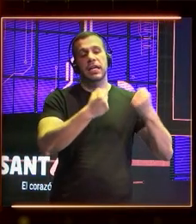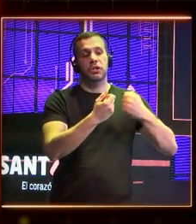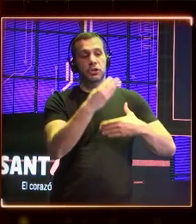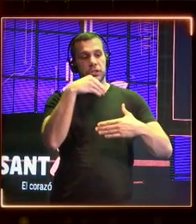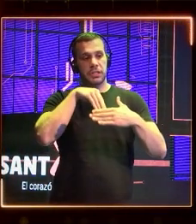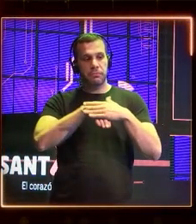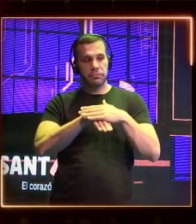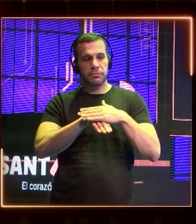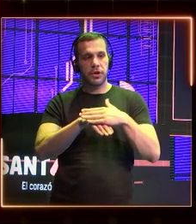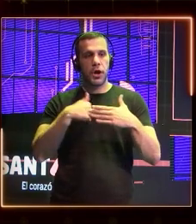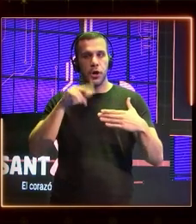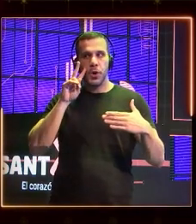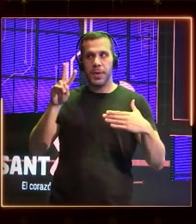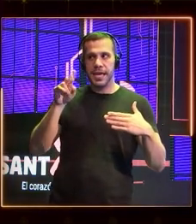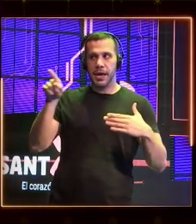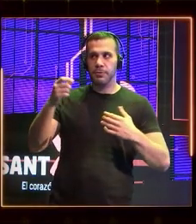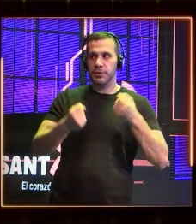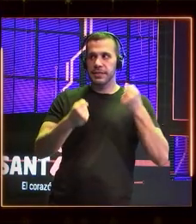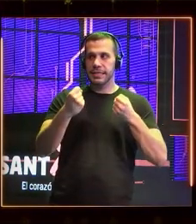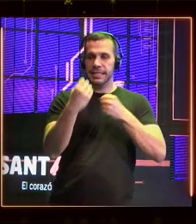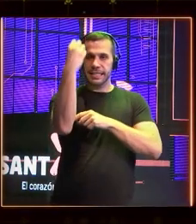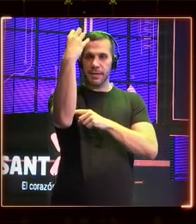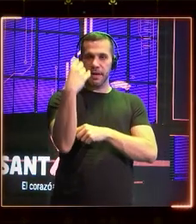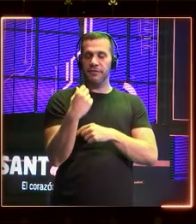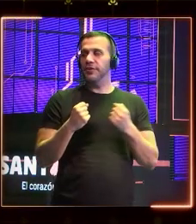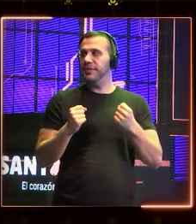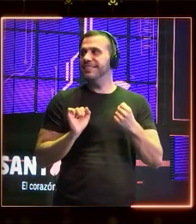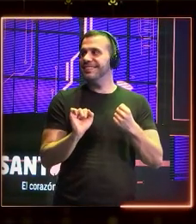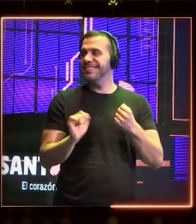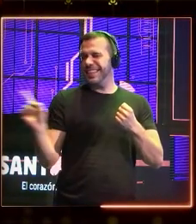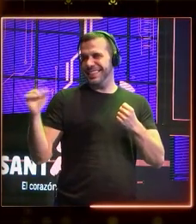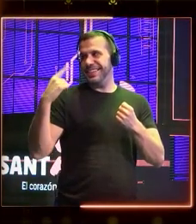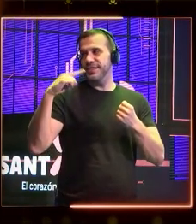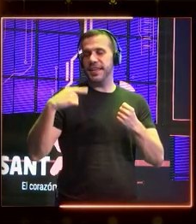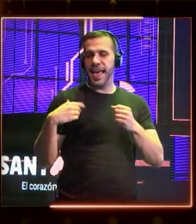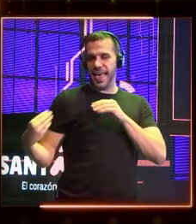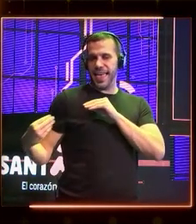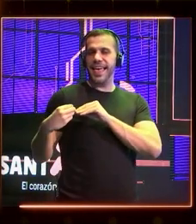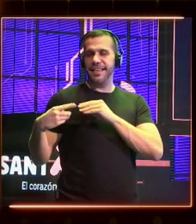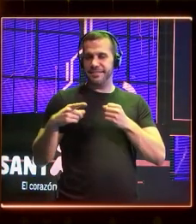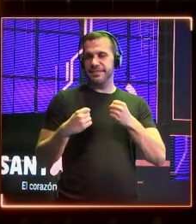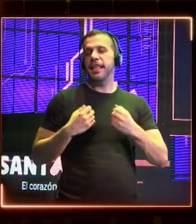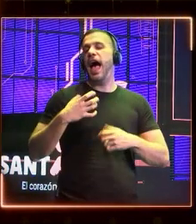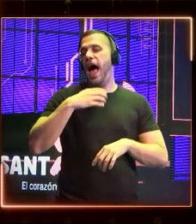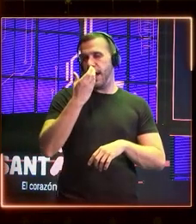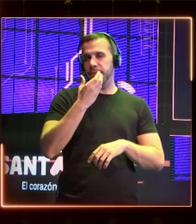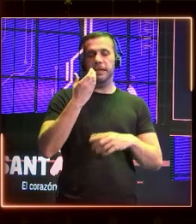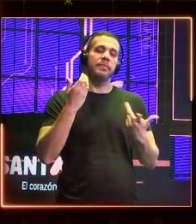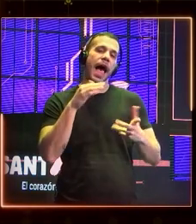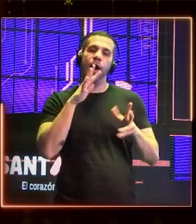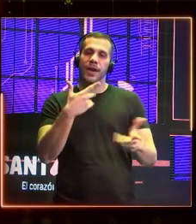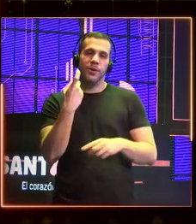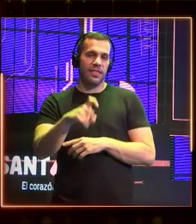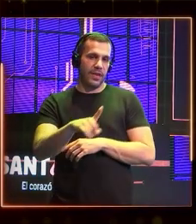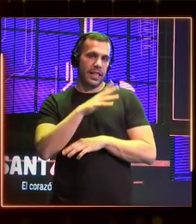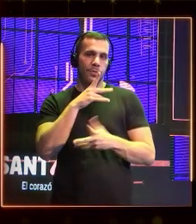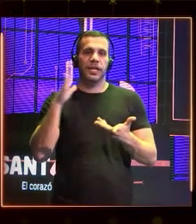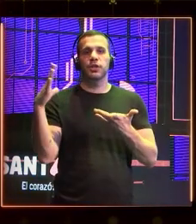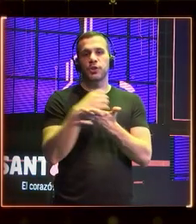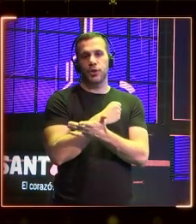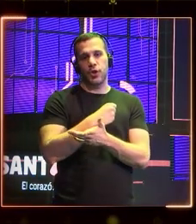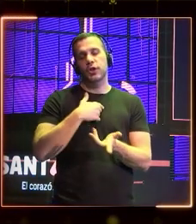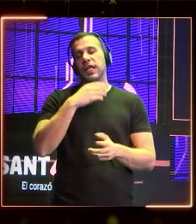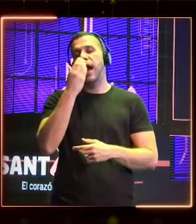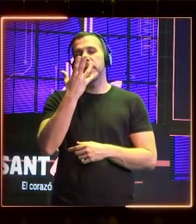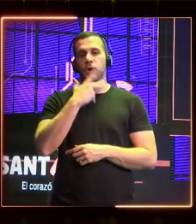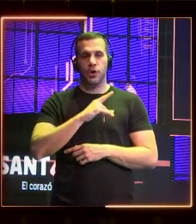nos pintábamos nos decíamos s sé quién eres hoy en día ya no hace falta porque todo el mundo conoce conoce la marca pero fijaos lo que